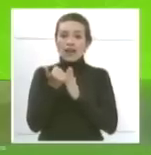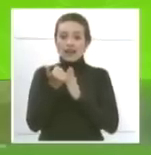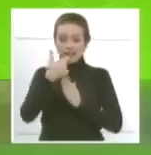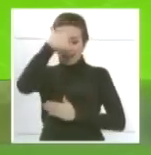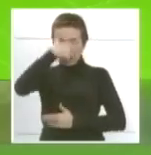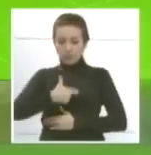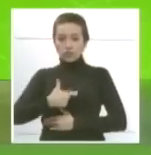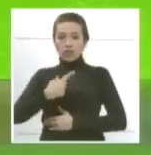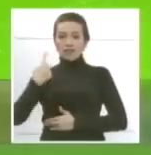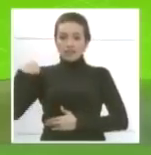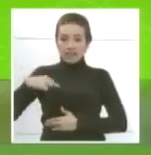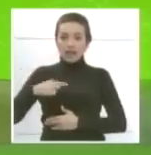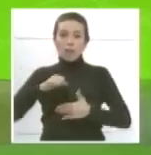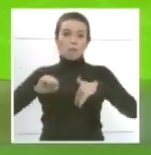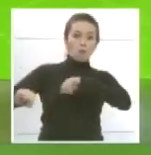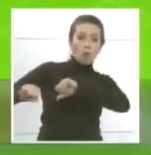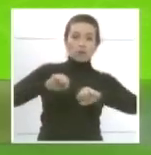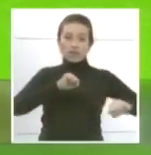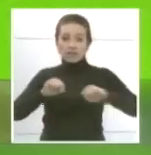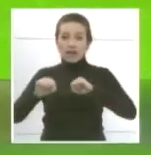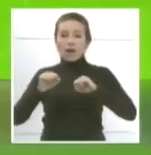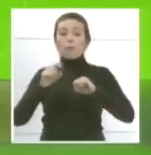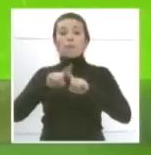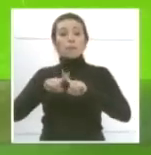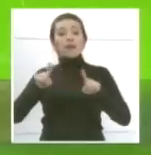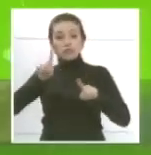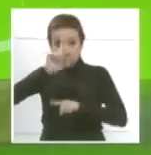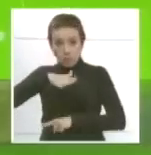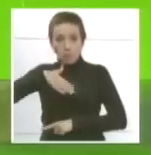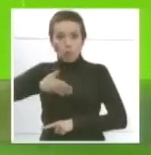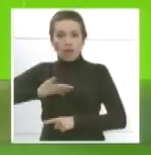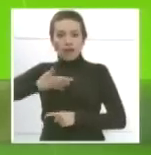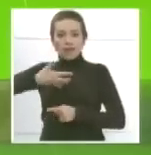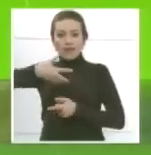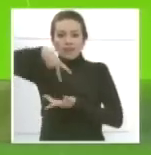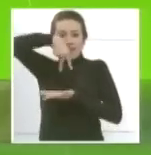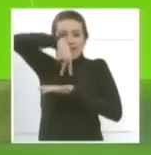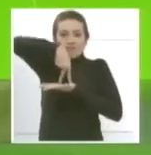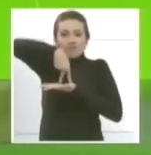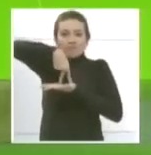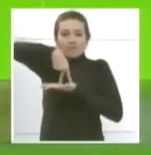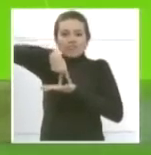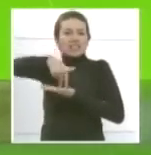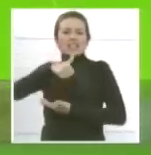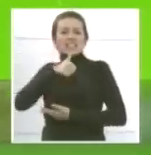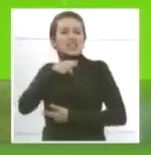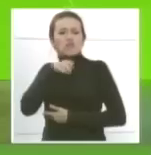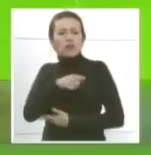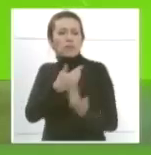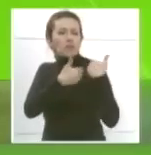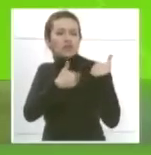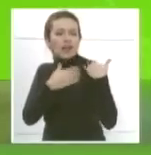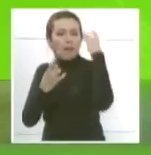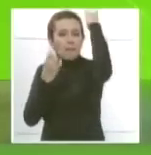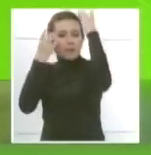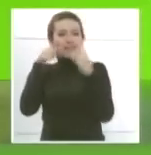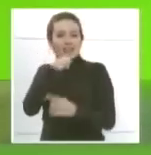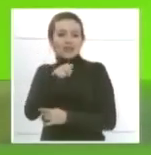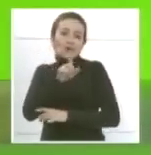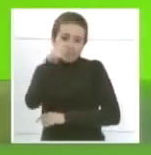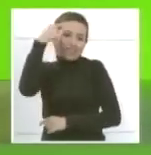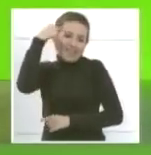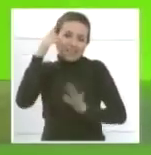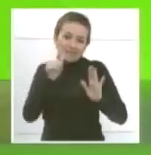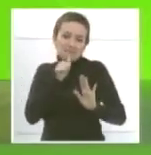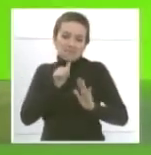gran movilidad con gran estabilidad. Eso es, solamente se le ocurre al gran ingeniero lograr esa actividad.